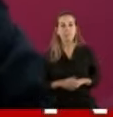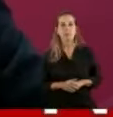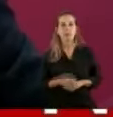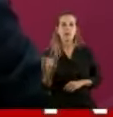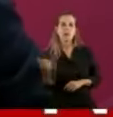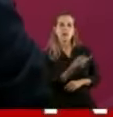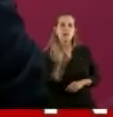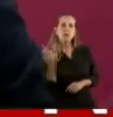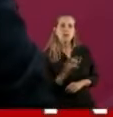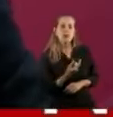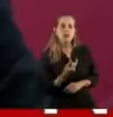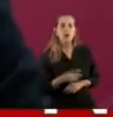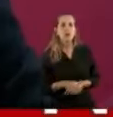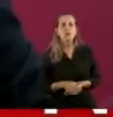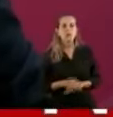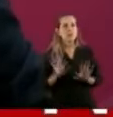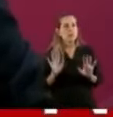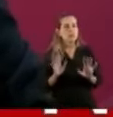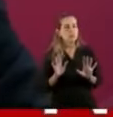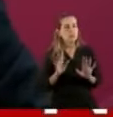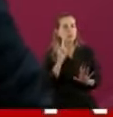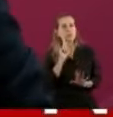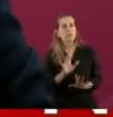nosotros nos hemos manejado con